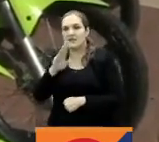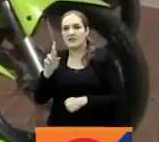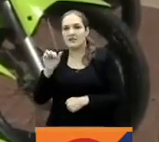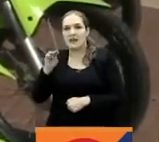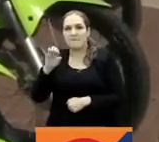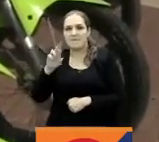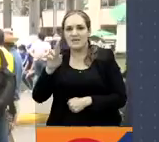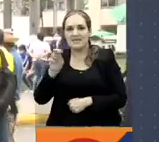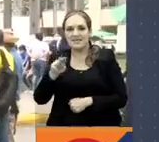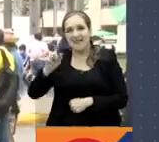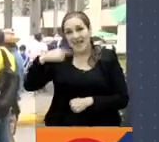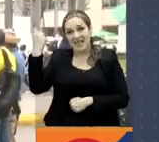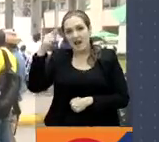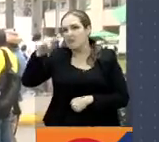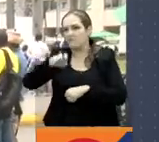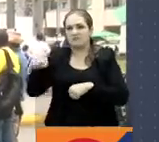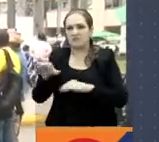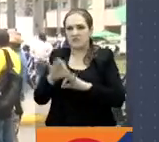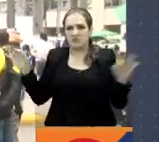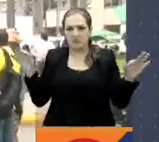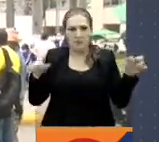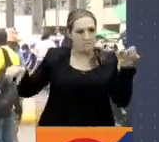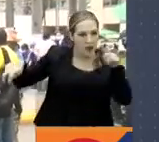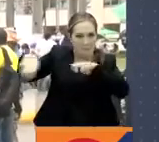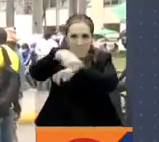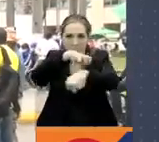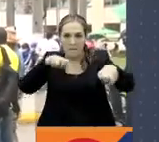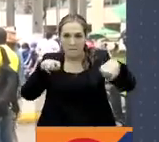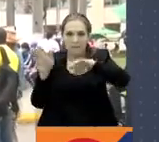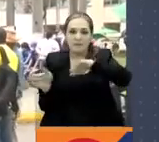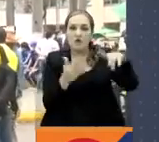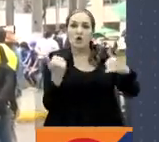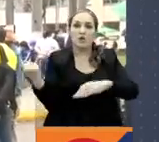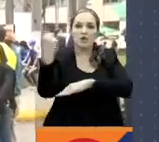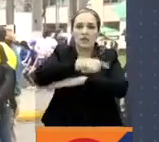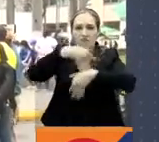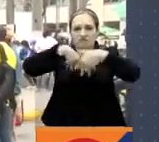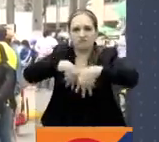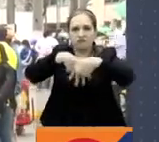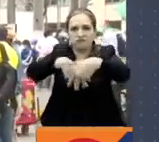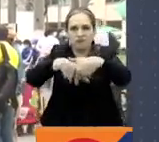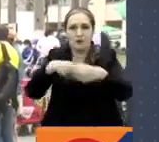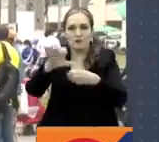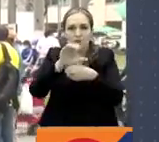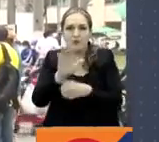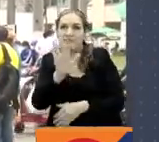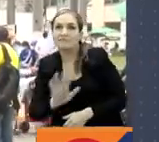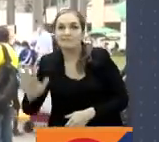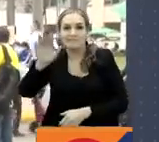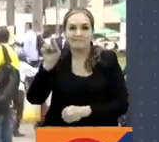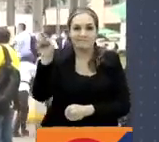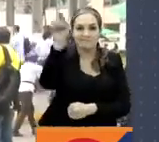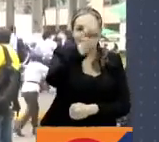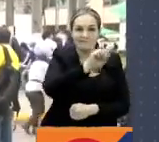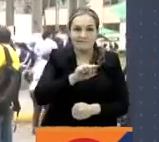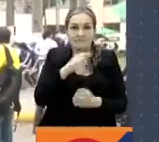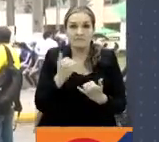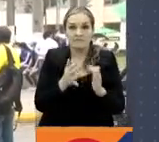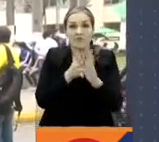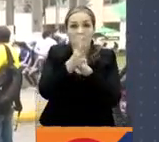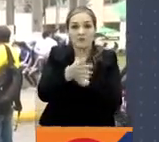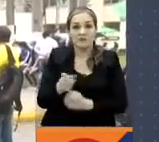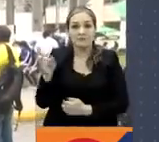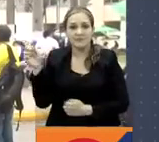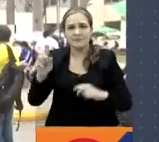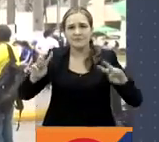inspector general. Y una nueva jornada de marcha se registra hoy en diferentes ciudades del país. Tenemos reporte en vivo